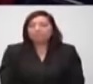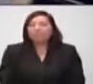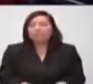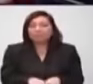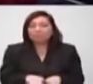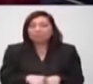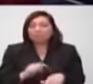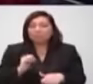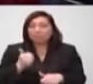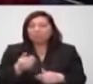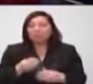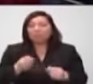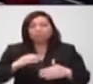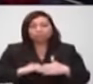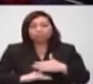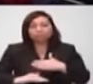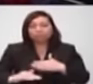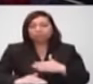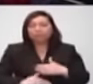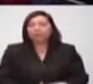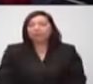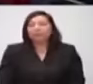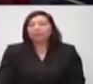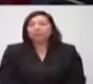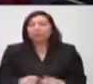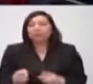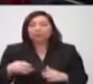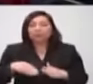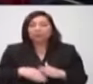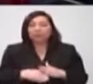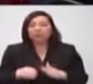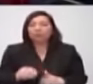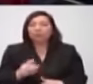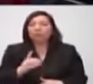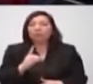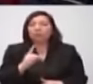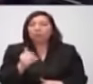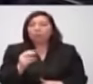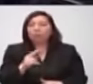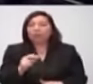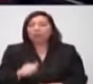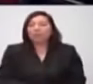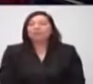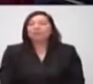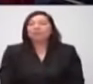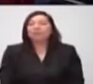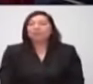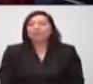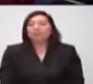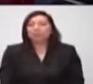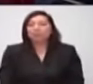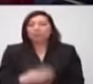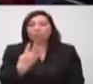sistema viario, que son las pistas entre la salida del túnel y la avenida Morales Duárez, límite con el Callao, que tiene un nivel de avance de alrededor